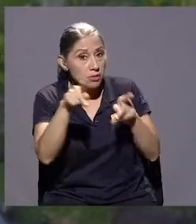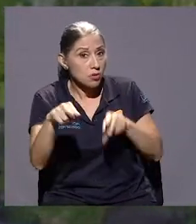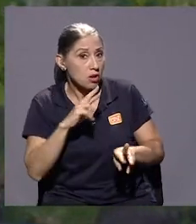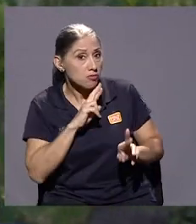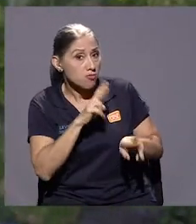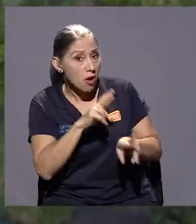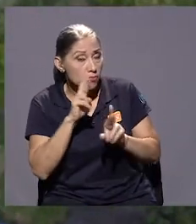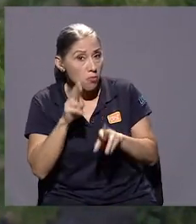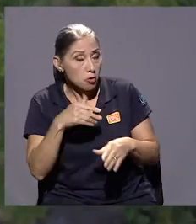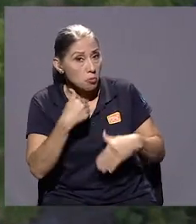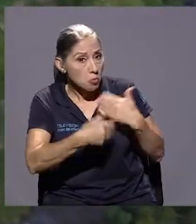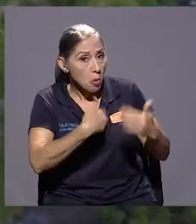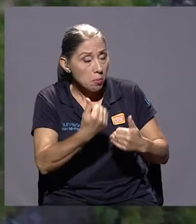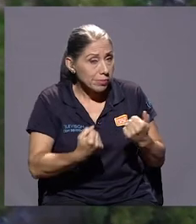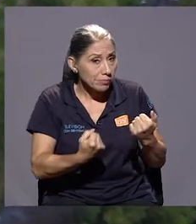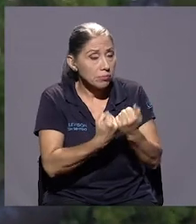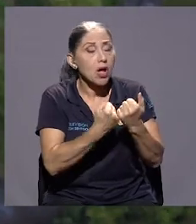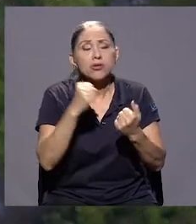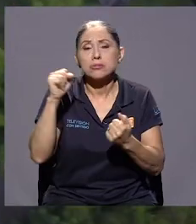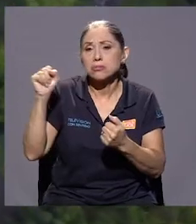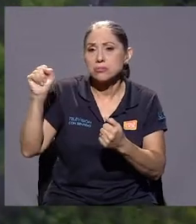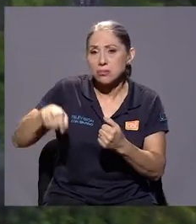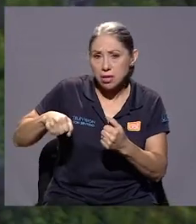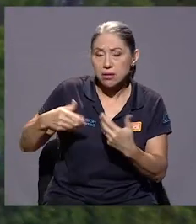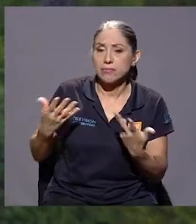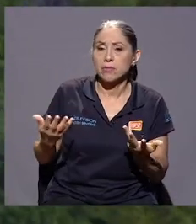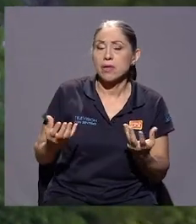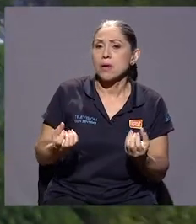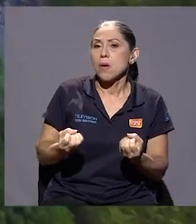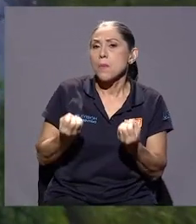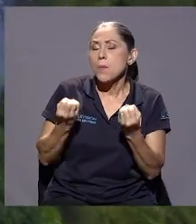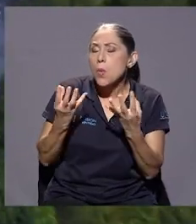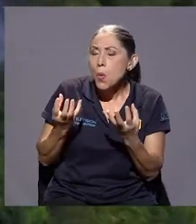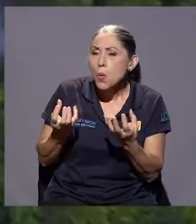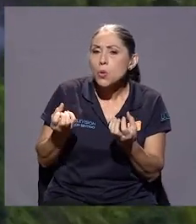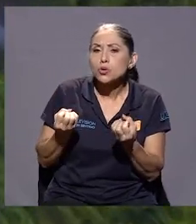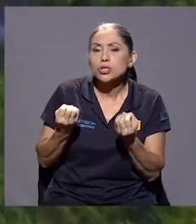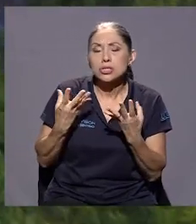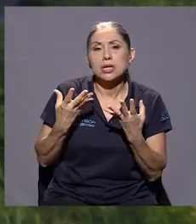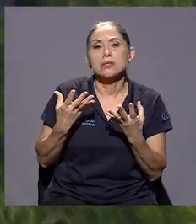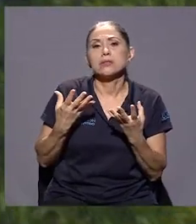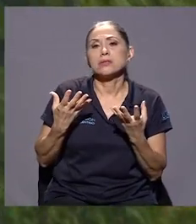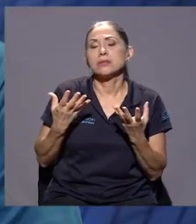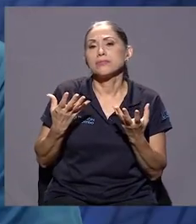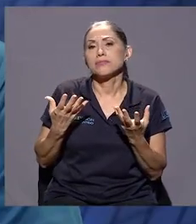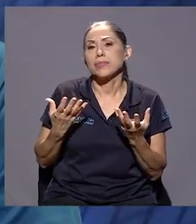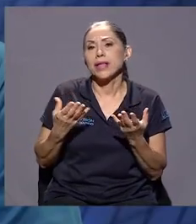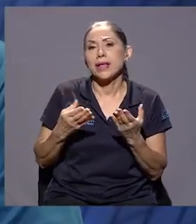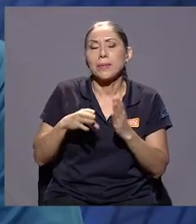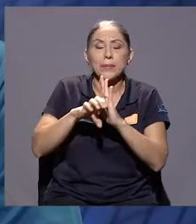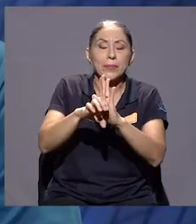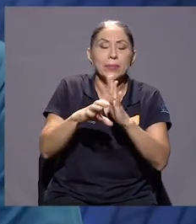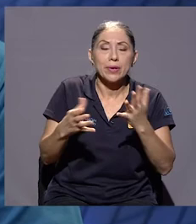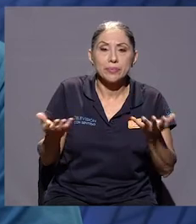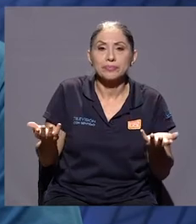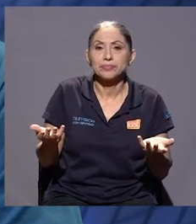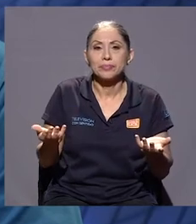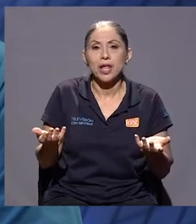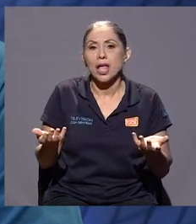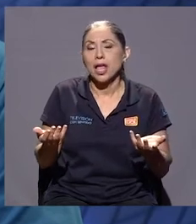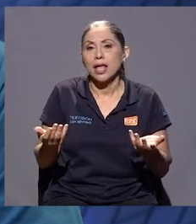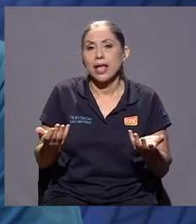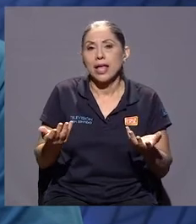realmente digamos muchos involucramiento digamos también dentro quieres poner en contexto